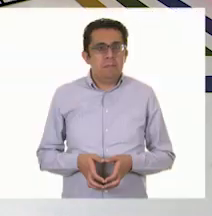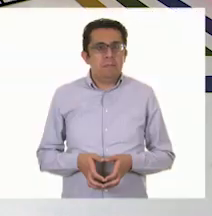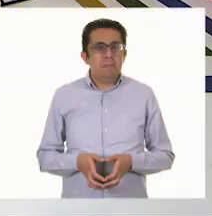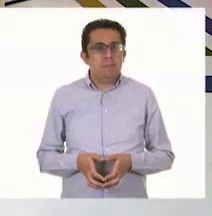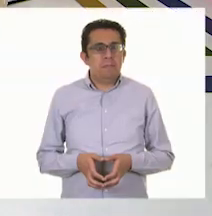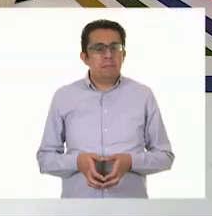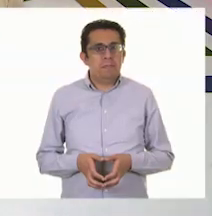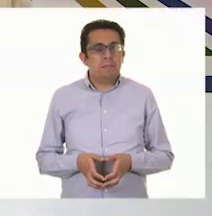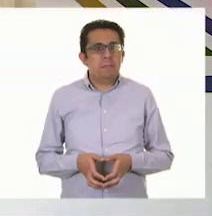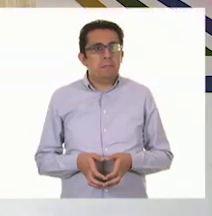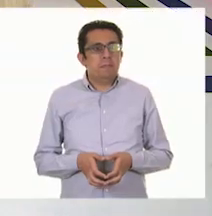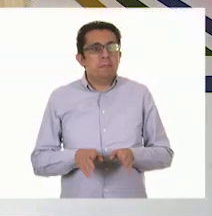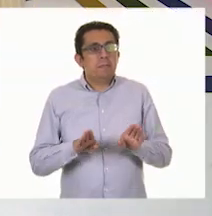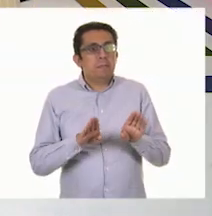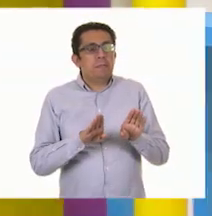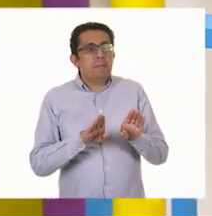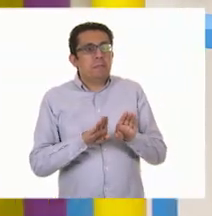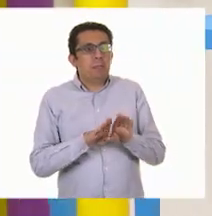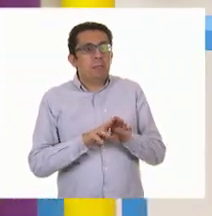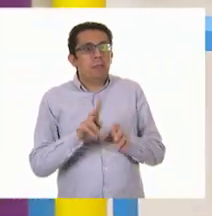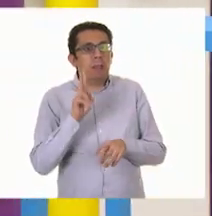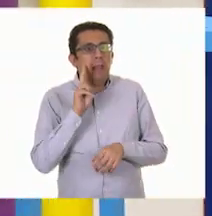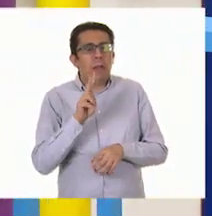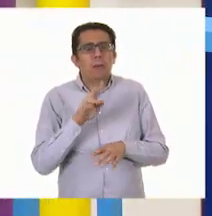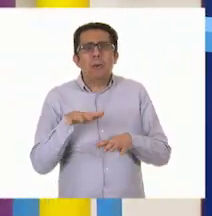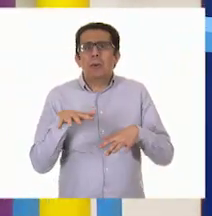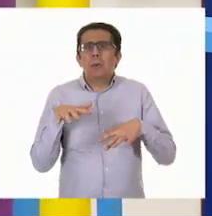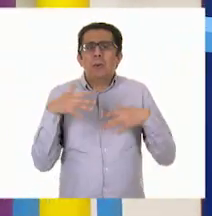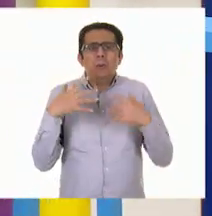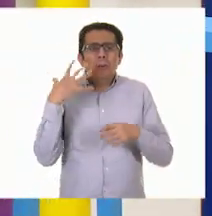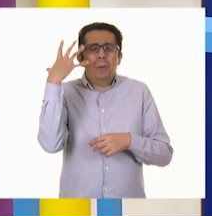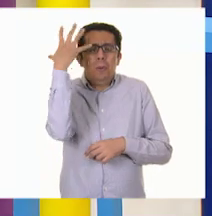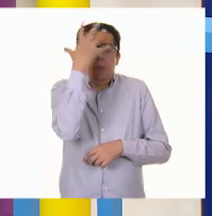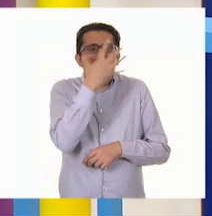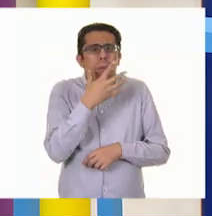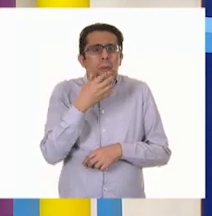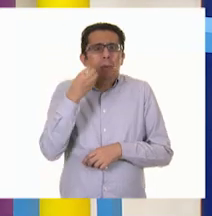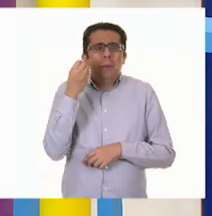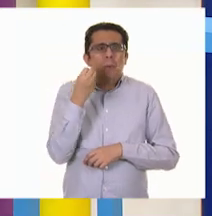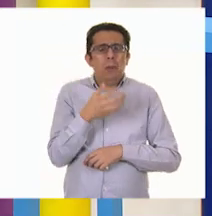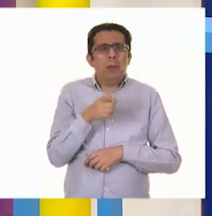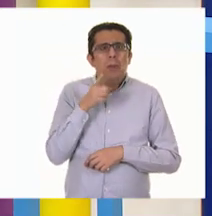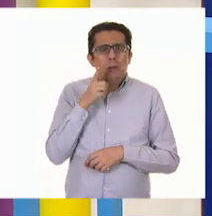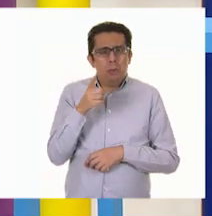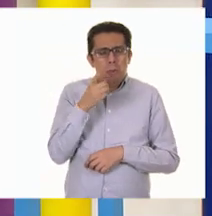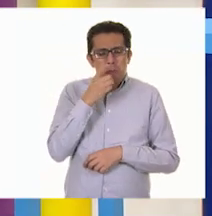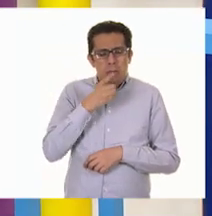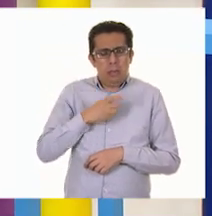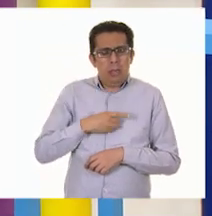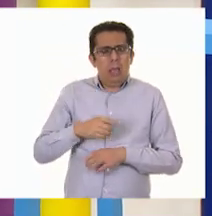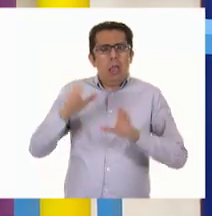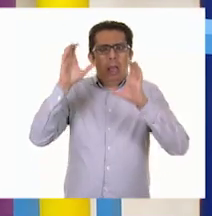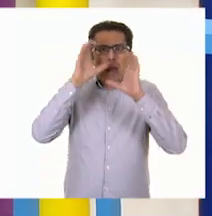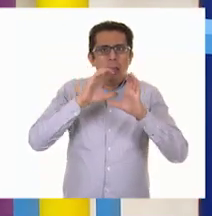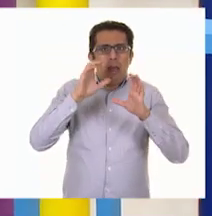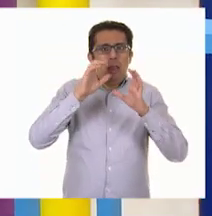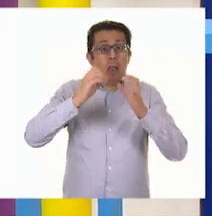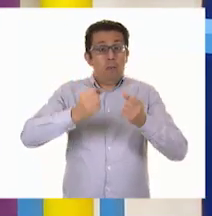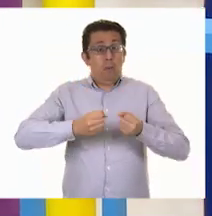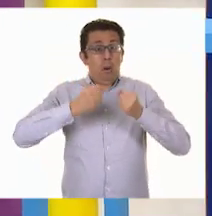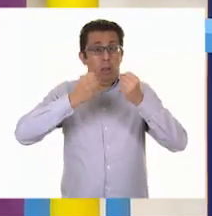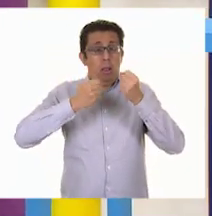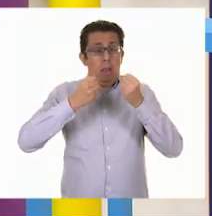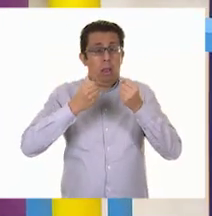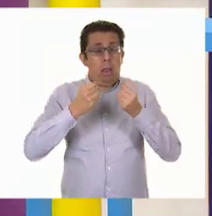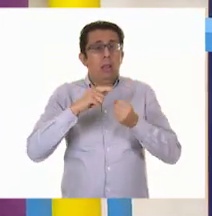¿Qué le pareció, maestra? ¡Ay, fue increíble! Comentaste que cantaste fuerte y